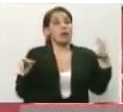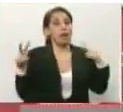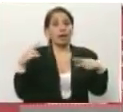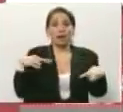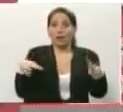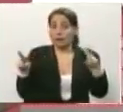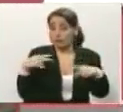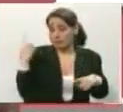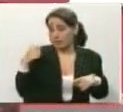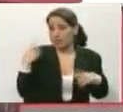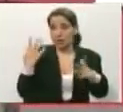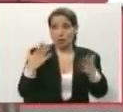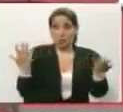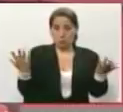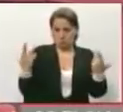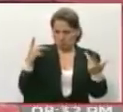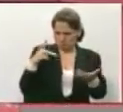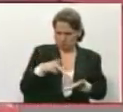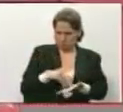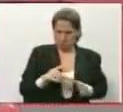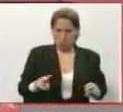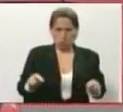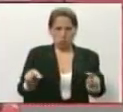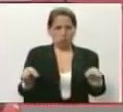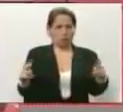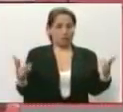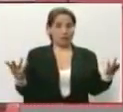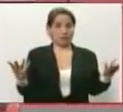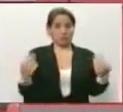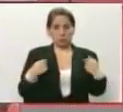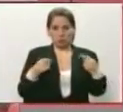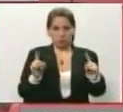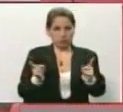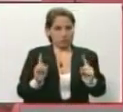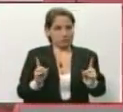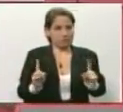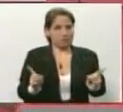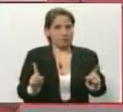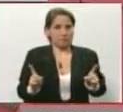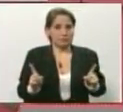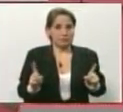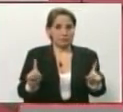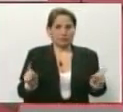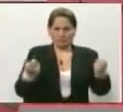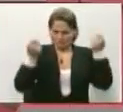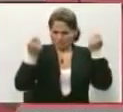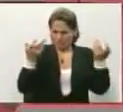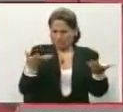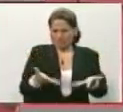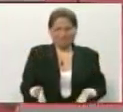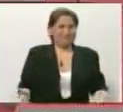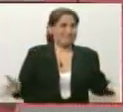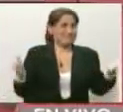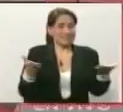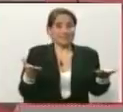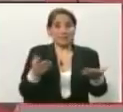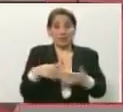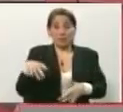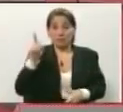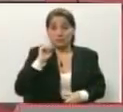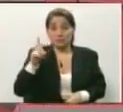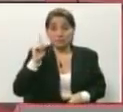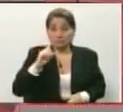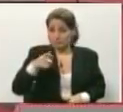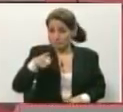Se hace el loco, yo no estaba ahí. No, yo no fui. No, lo va a salvar, Ravel lo va a salvar.